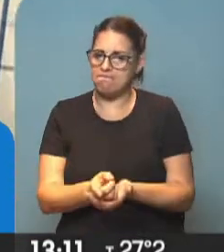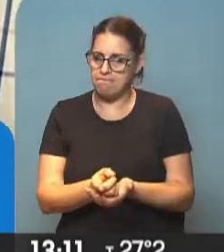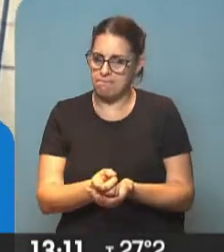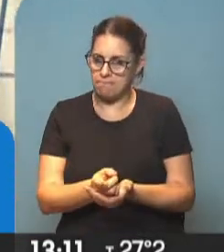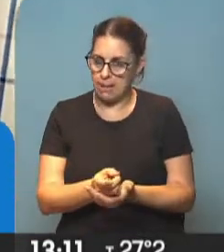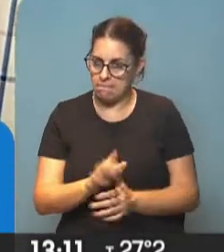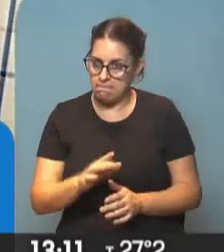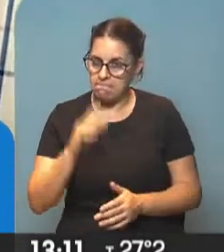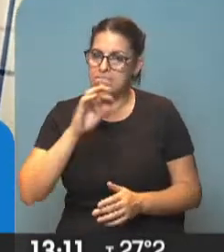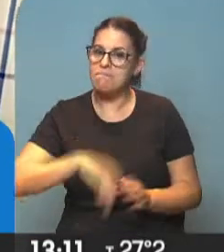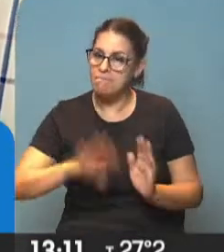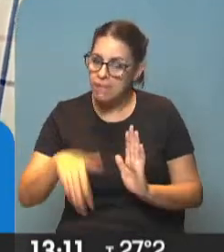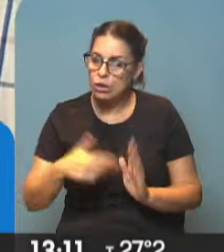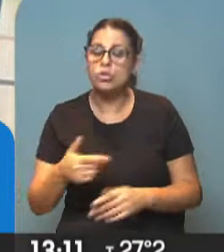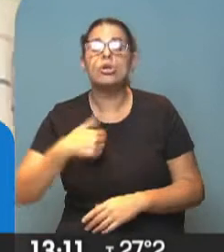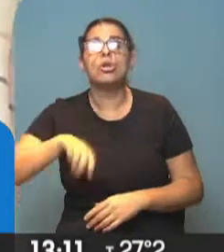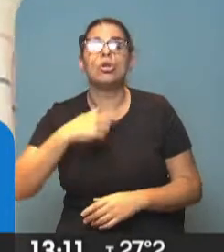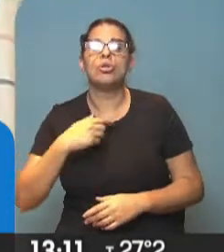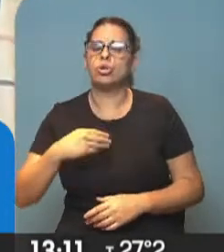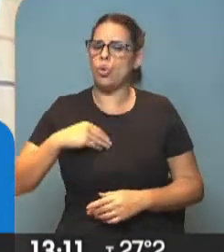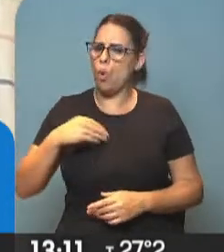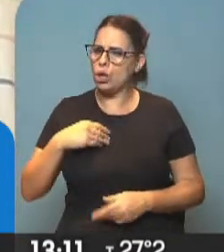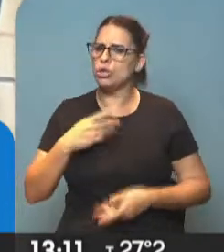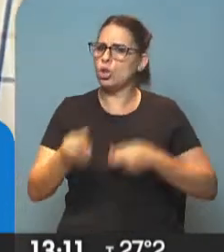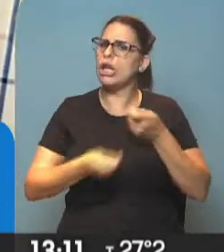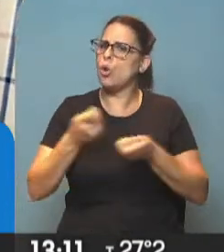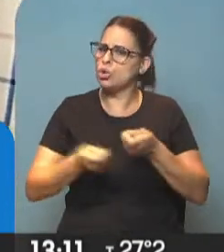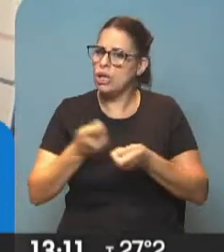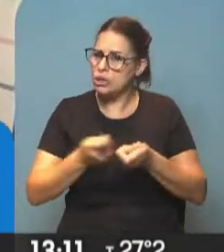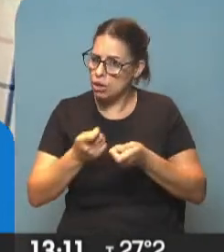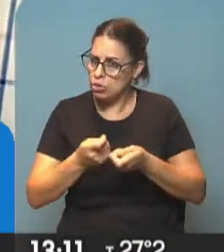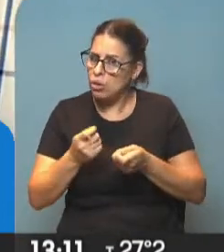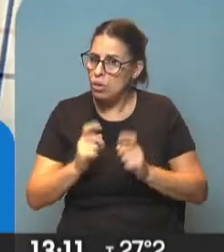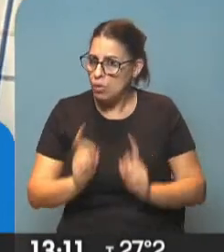nosotros tenemos por supuesto vocación de negociación y nos quedamos en la mesa de negociación.